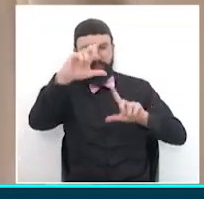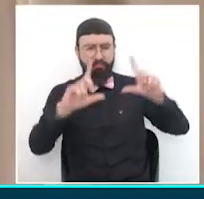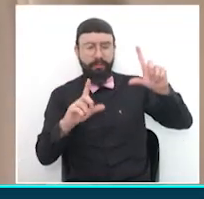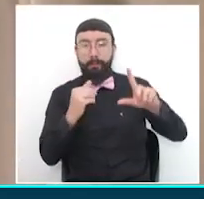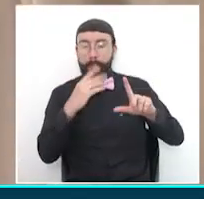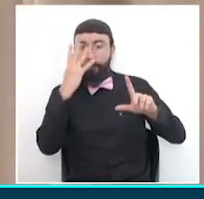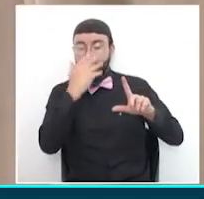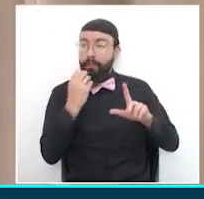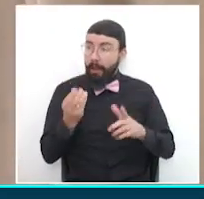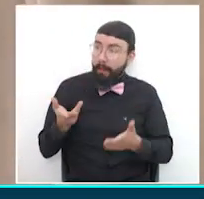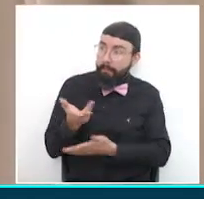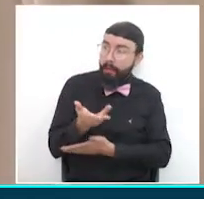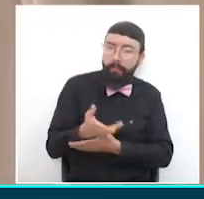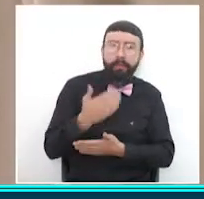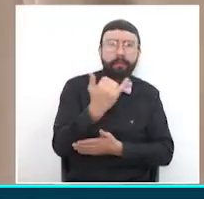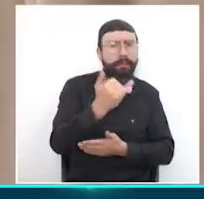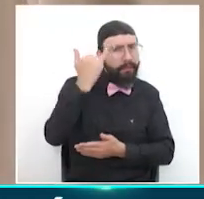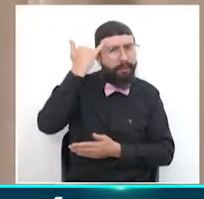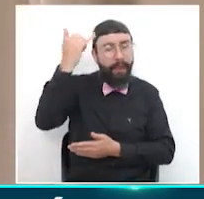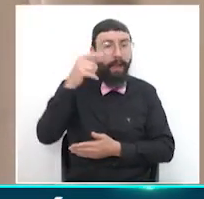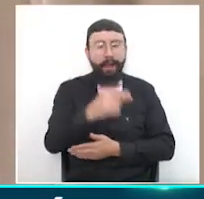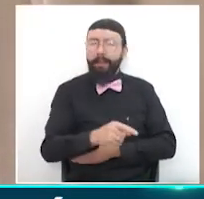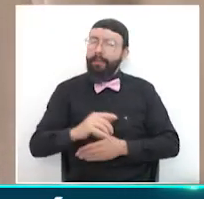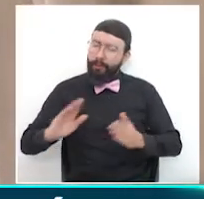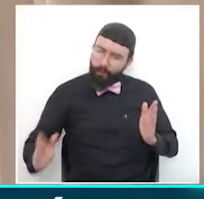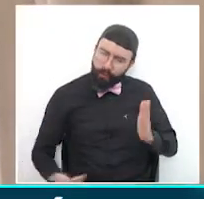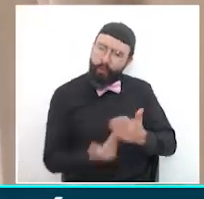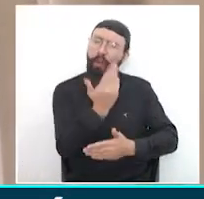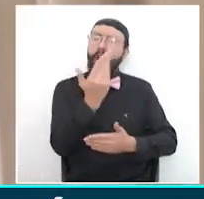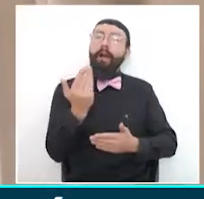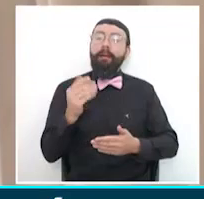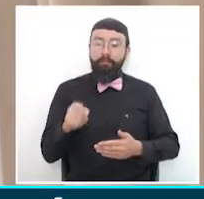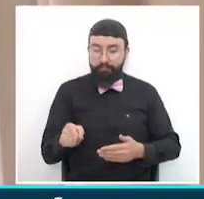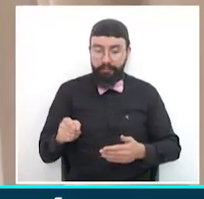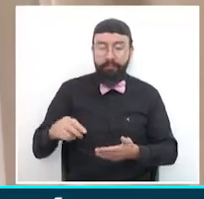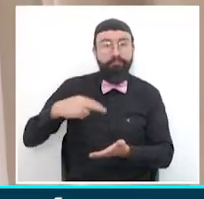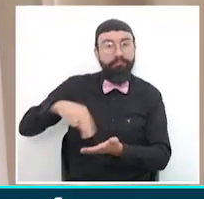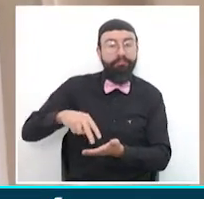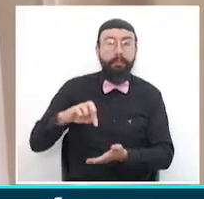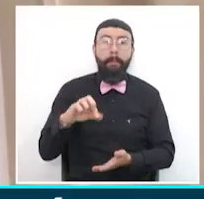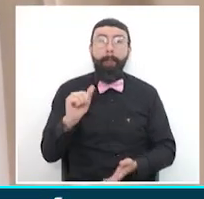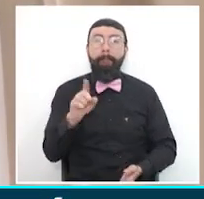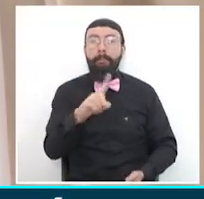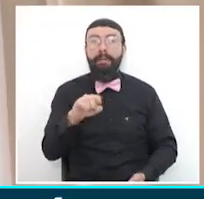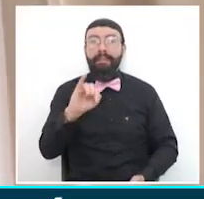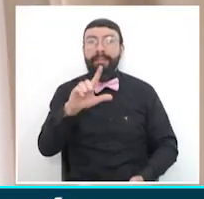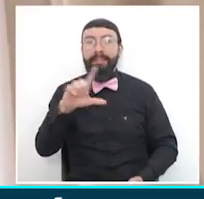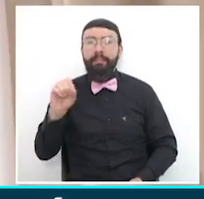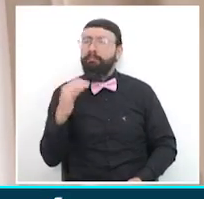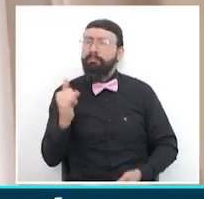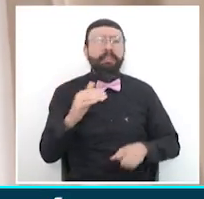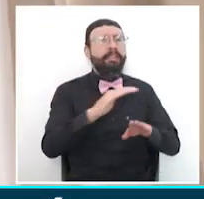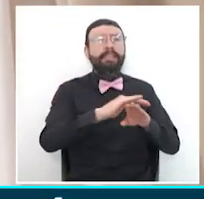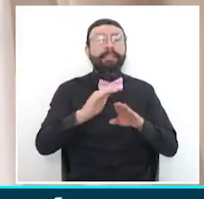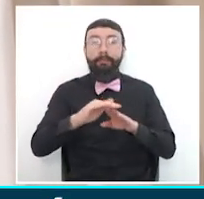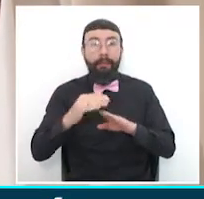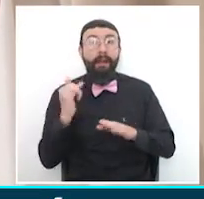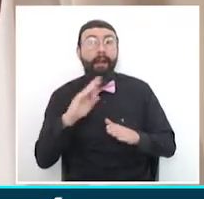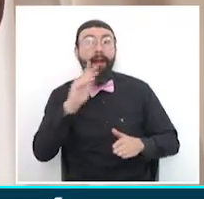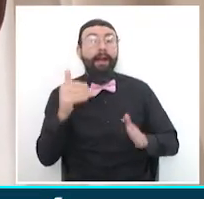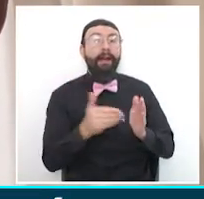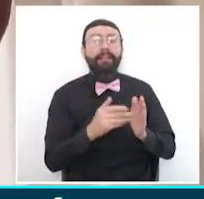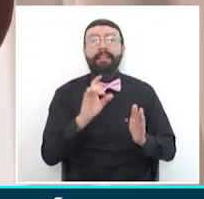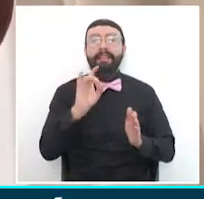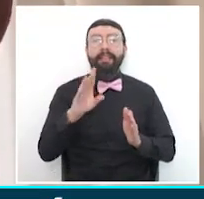idea Renacemos a Ritmo de Pasillo. Este concurso, la convocatoria estará abierta hasta el próximo